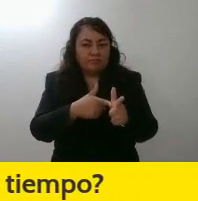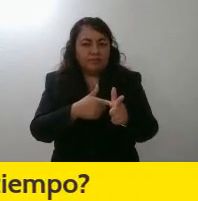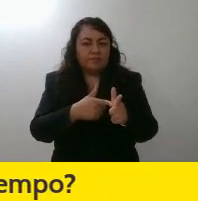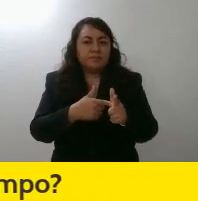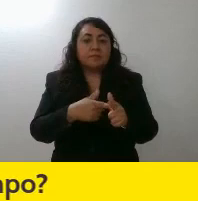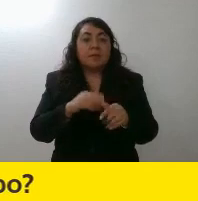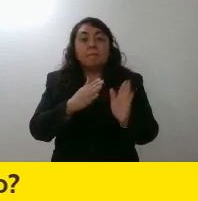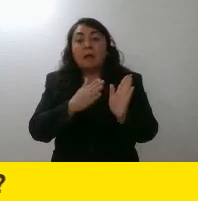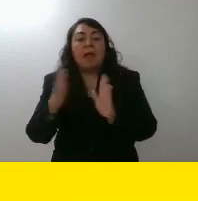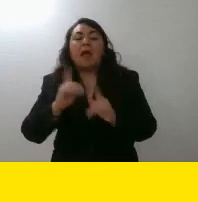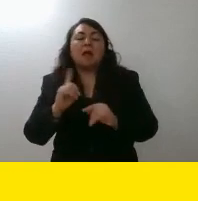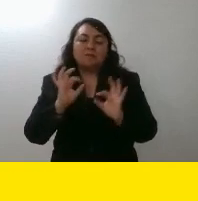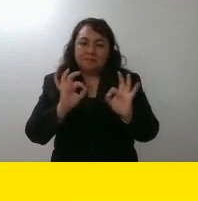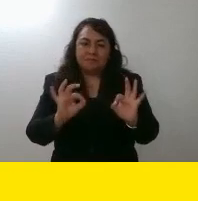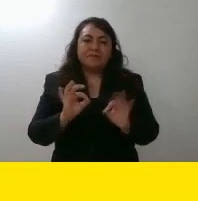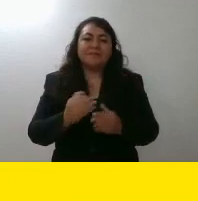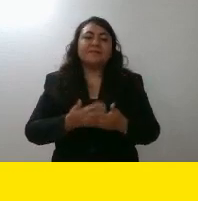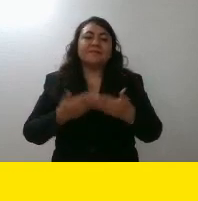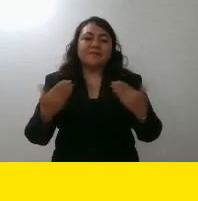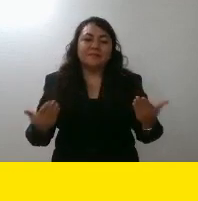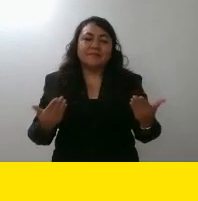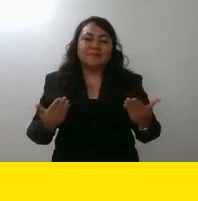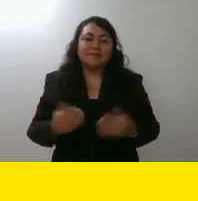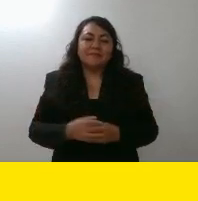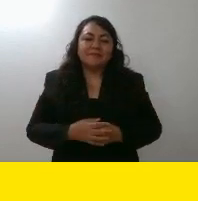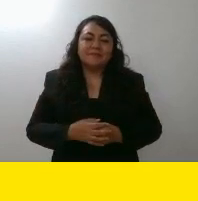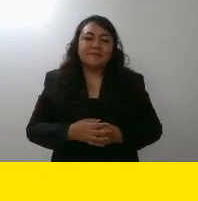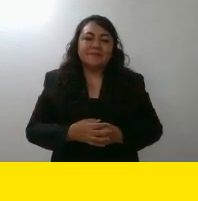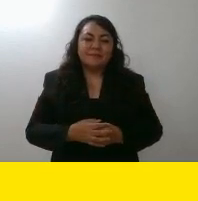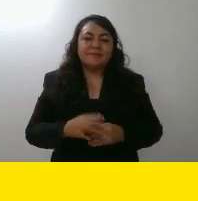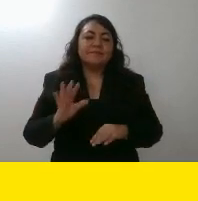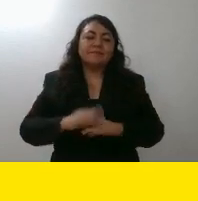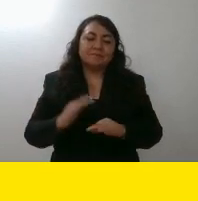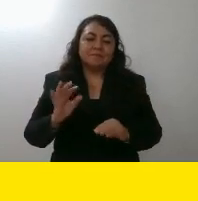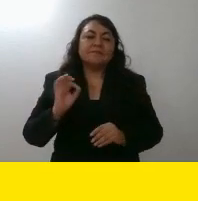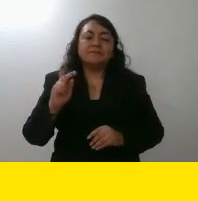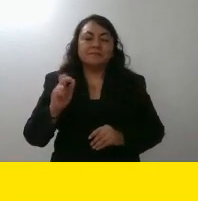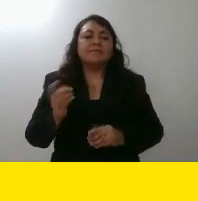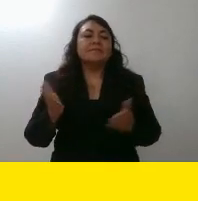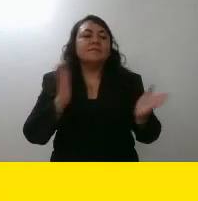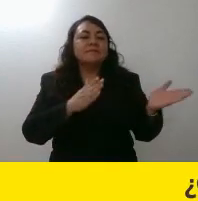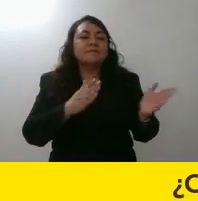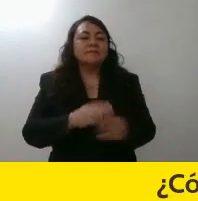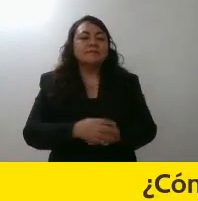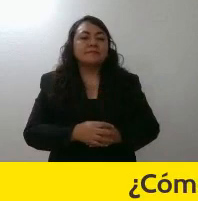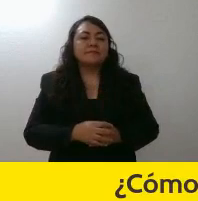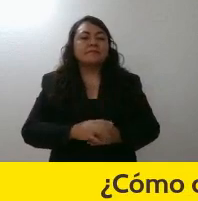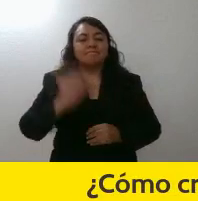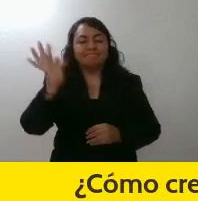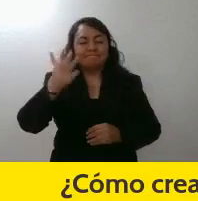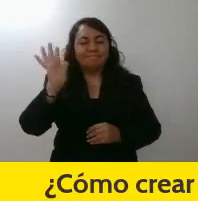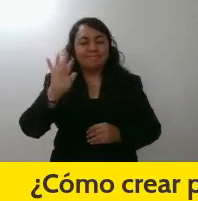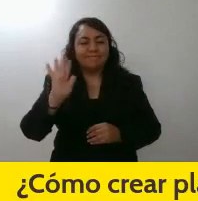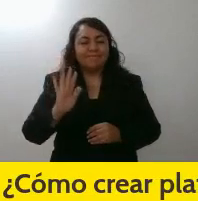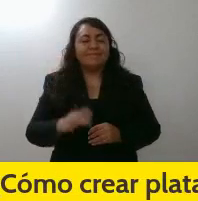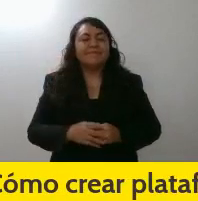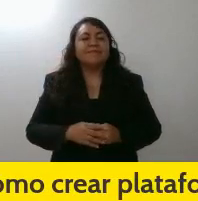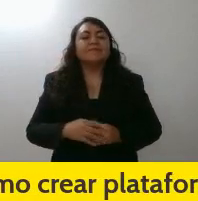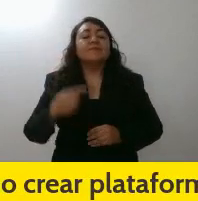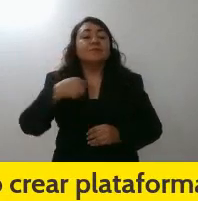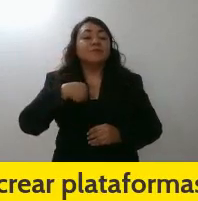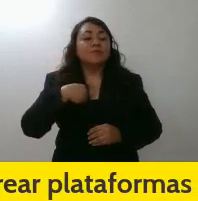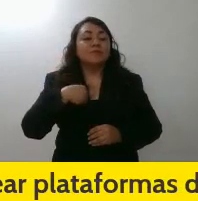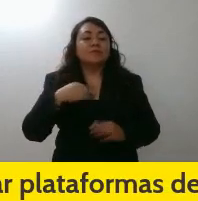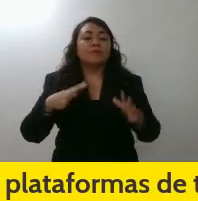más de eso, así que no más. Buenísimo. Buenas, ¿qué tal? Bueno, yo soy